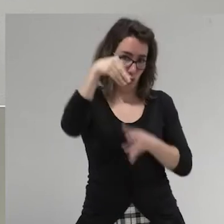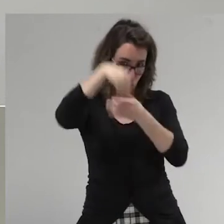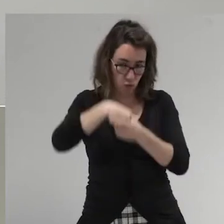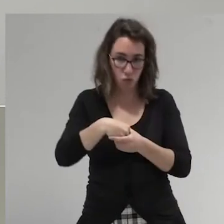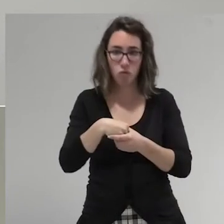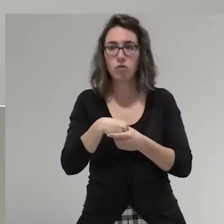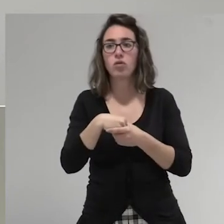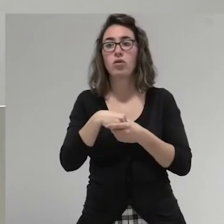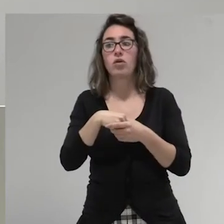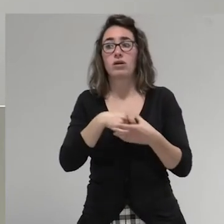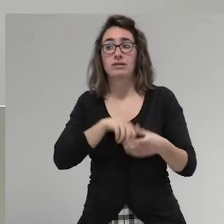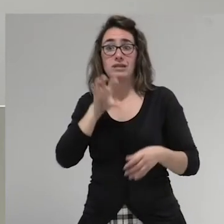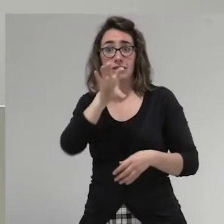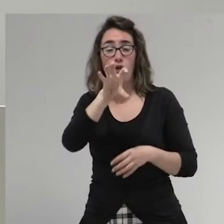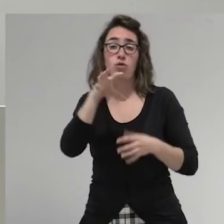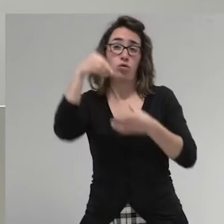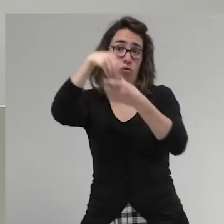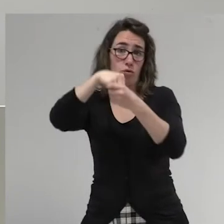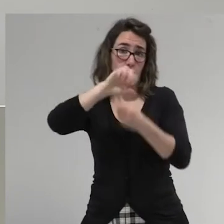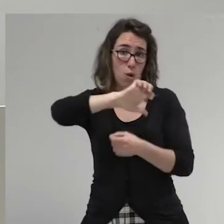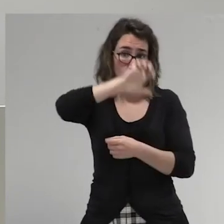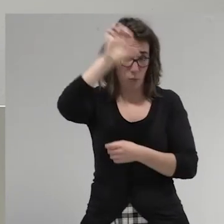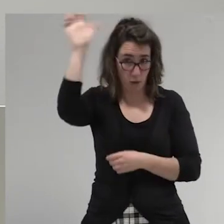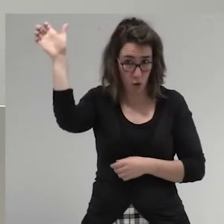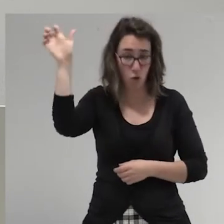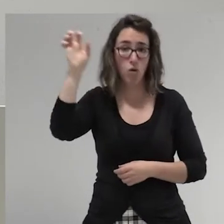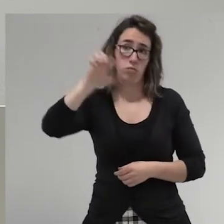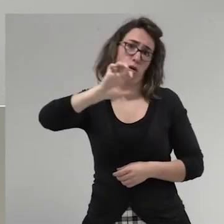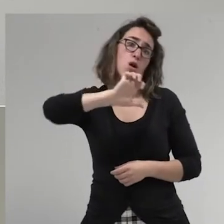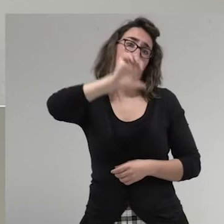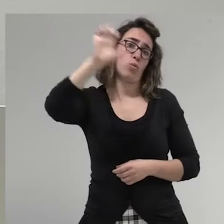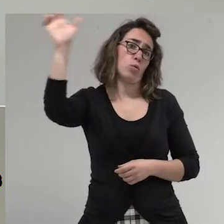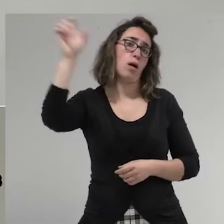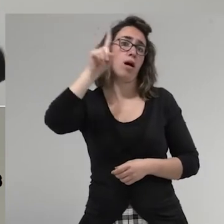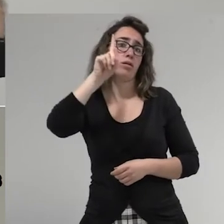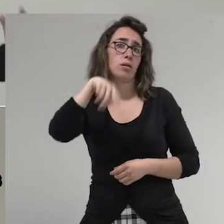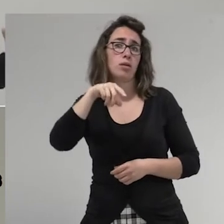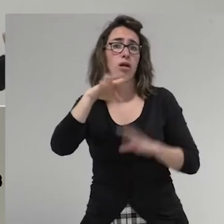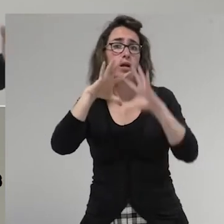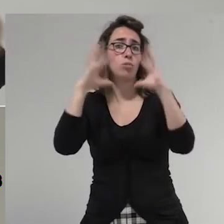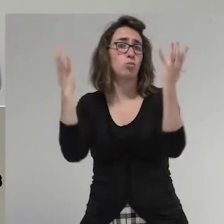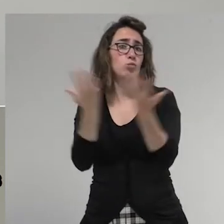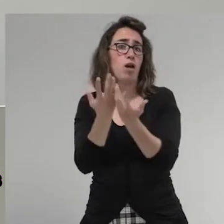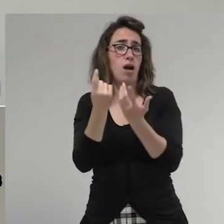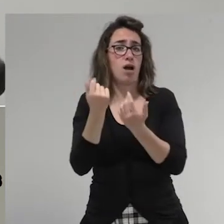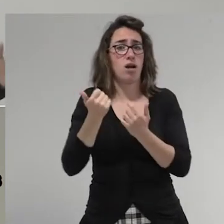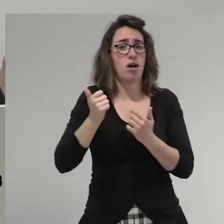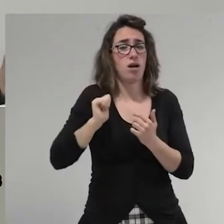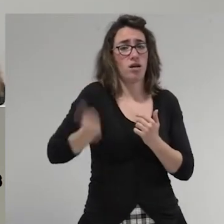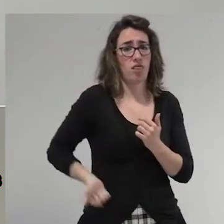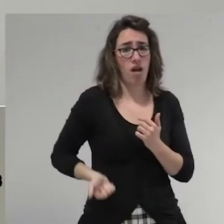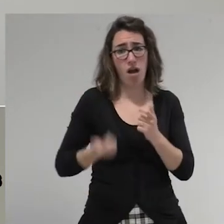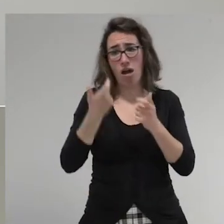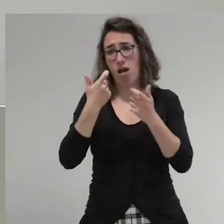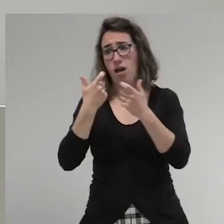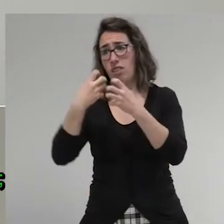marco europeo y Europa juega también un papel a nivel de distribución de la riqueza global. Creo que hay que pensar en términos siempre internacionalistas,